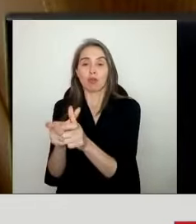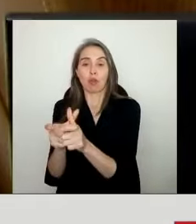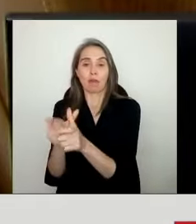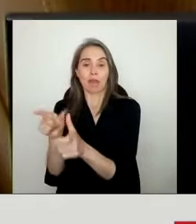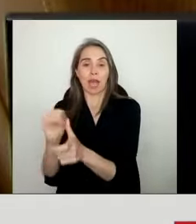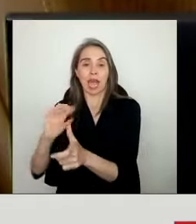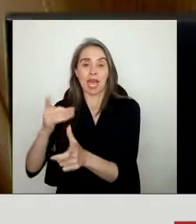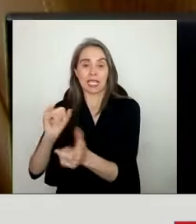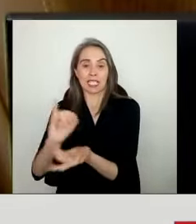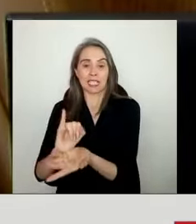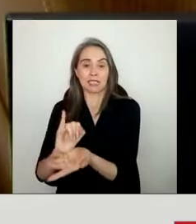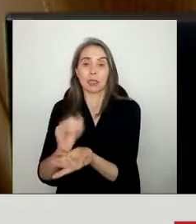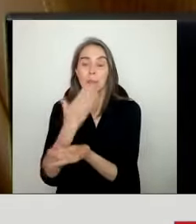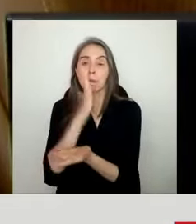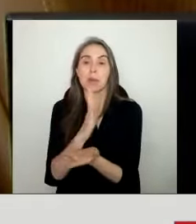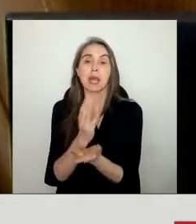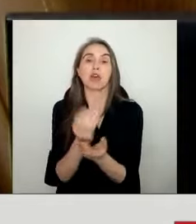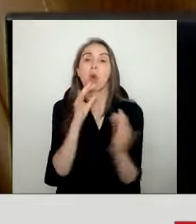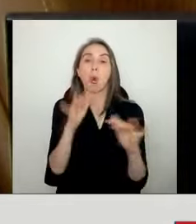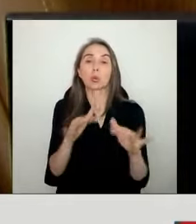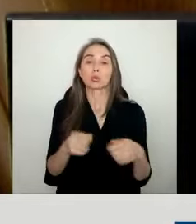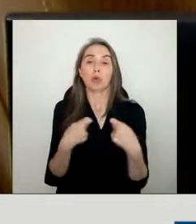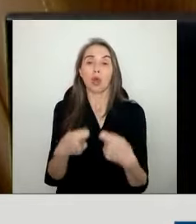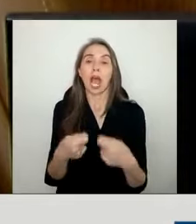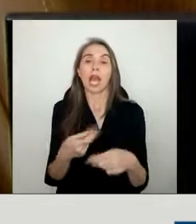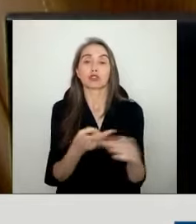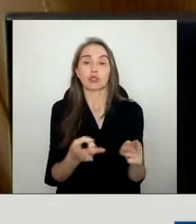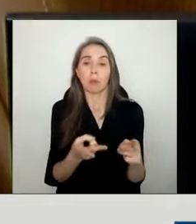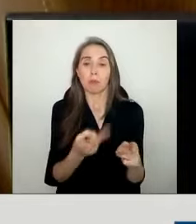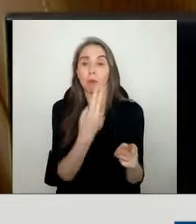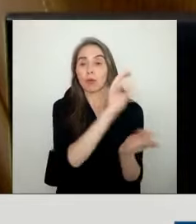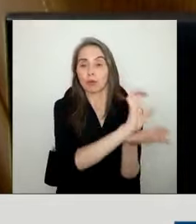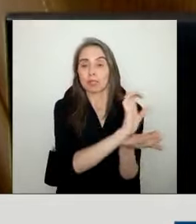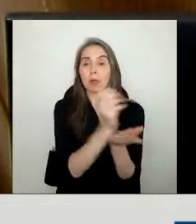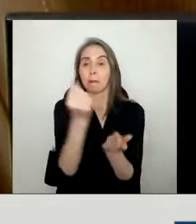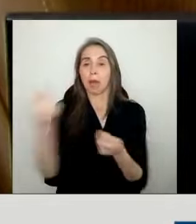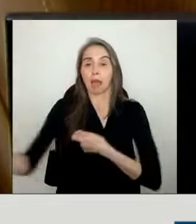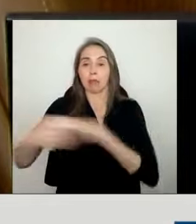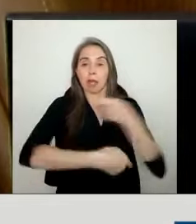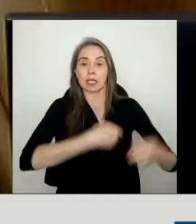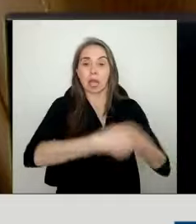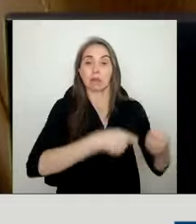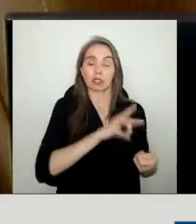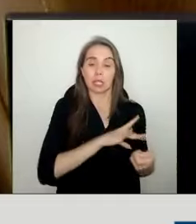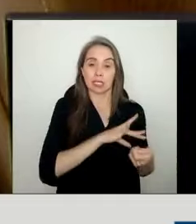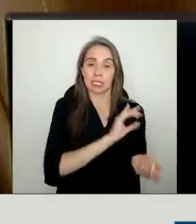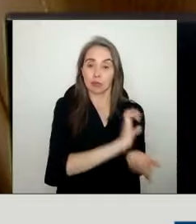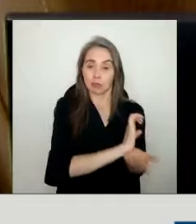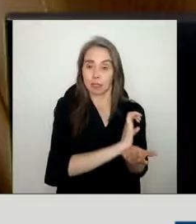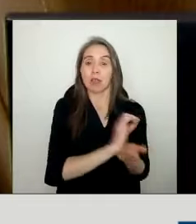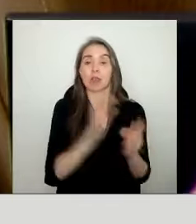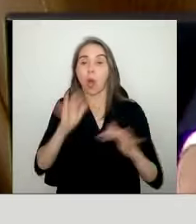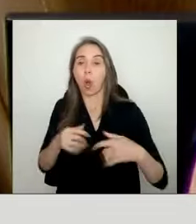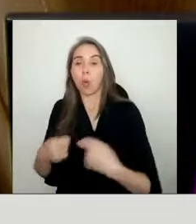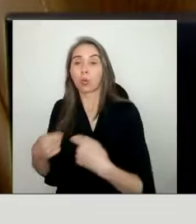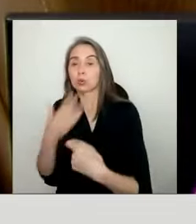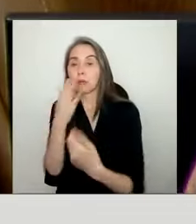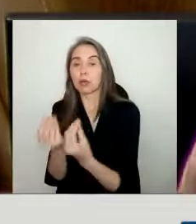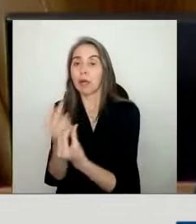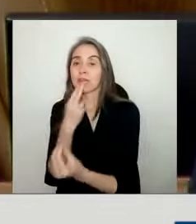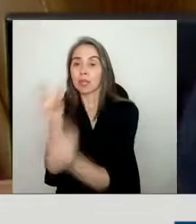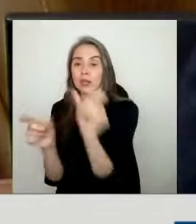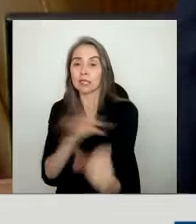mejoremos el gasto público y la plata de los chilenos sea ocupada en mejorar la calidad de vida de los chilenos y no de los